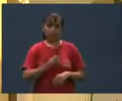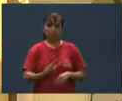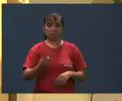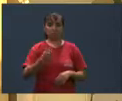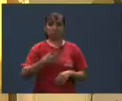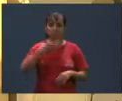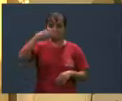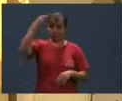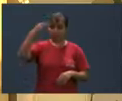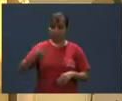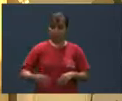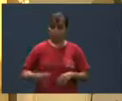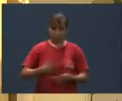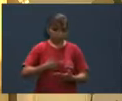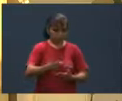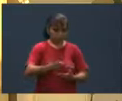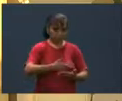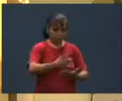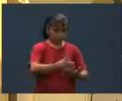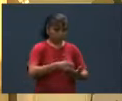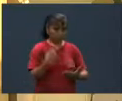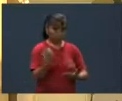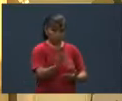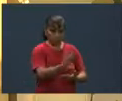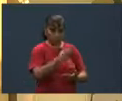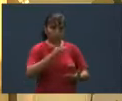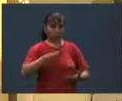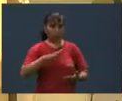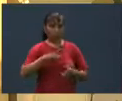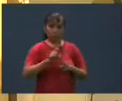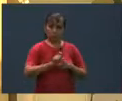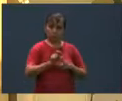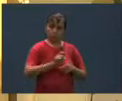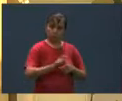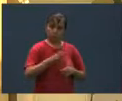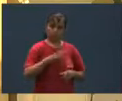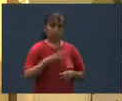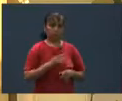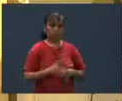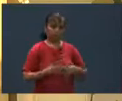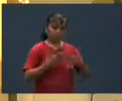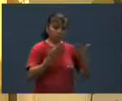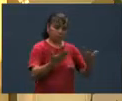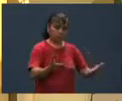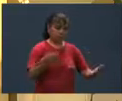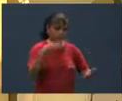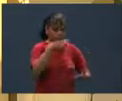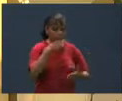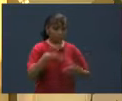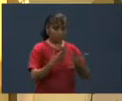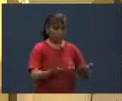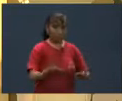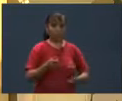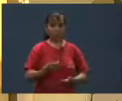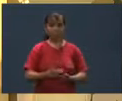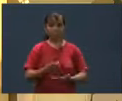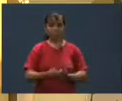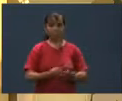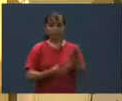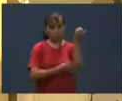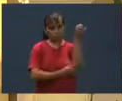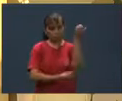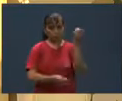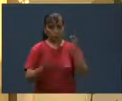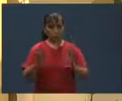tienes, da el dinero a los pobres y luego sígueme. Primero cumplir